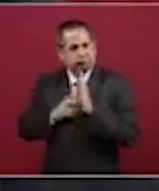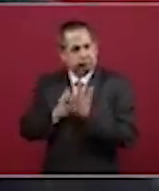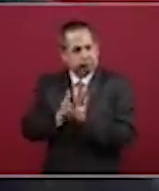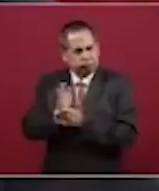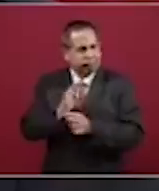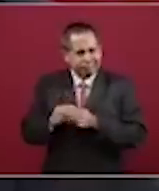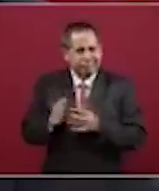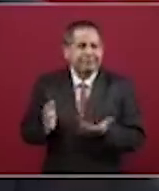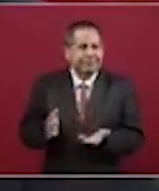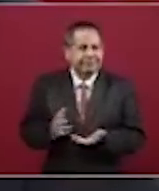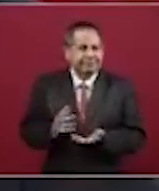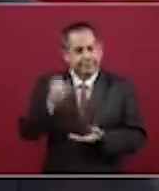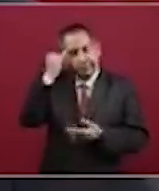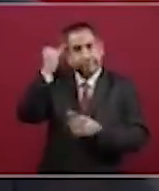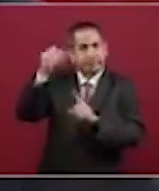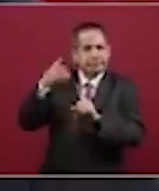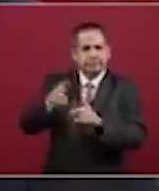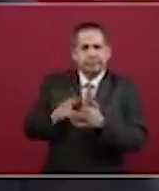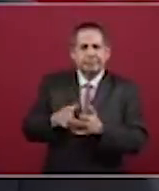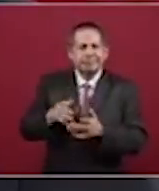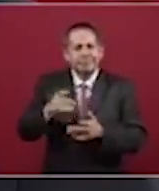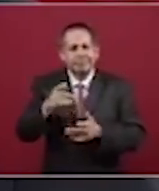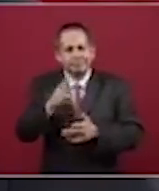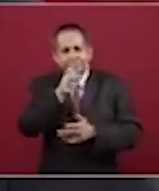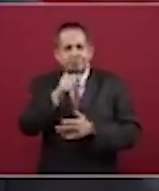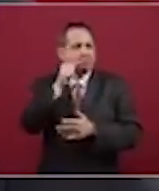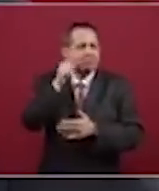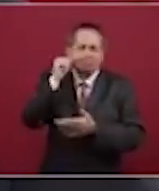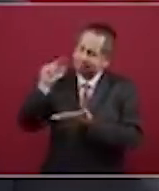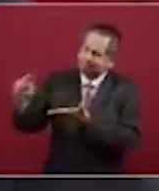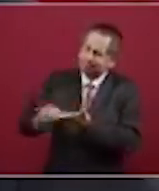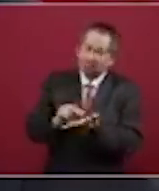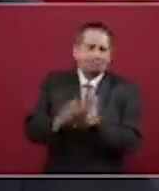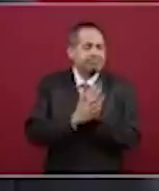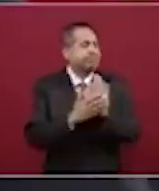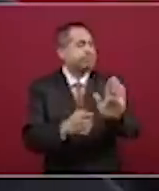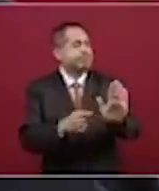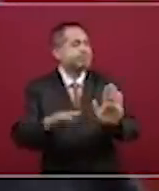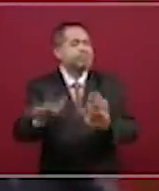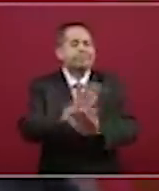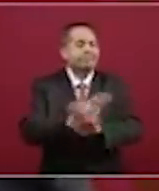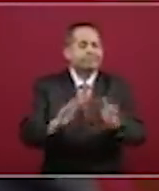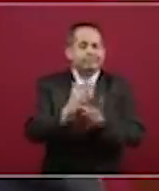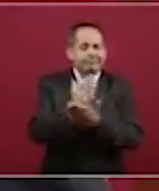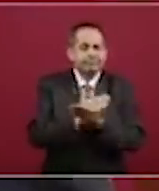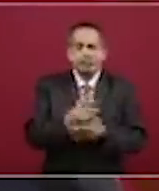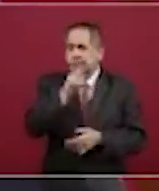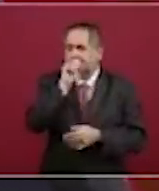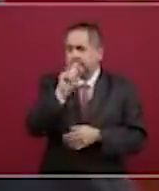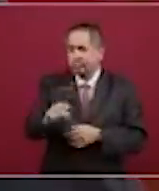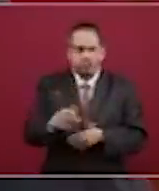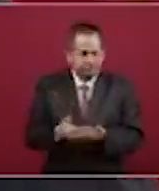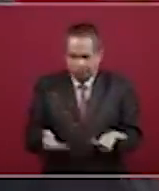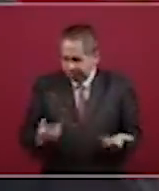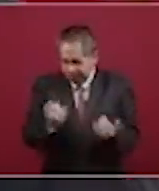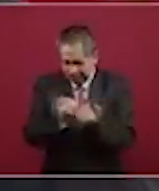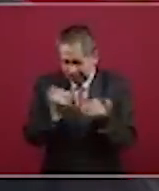para que no haya excusas, pretextos. Es lo mismo.